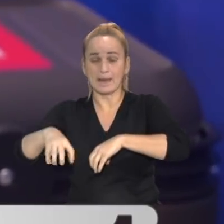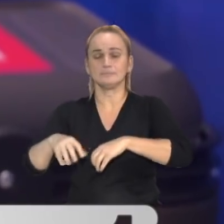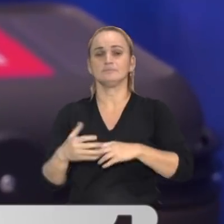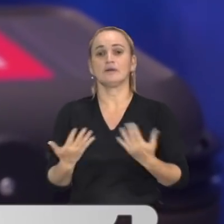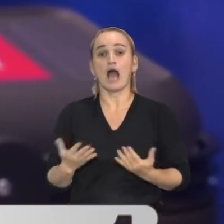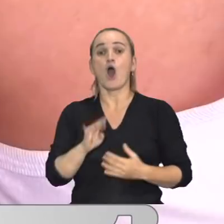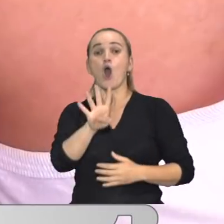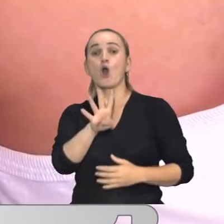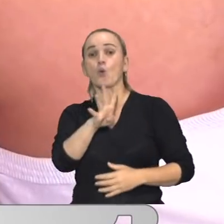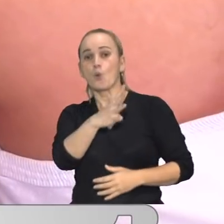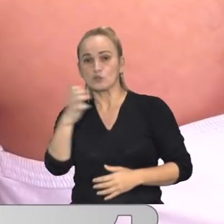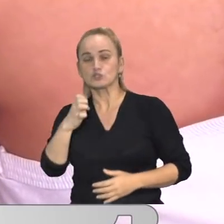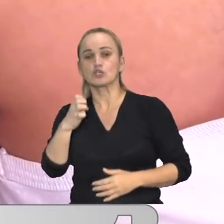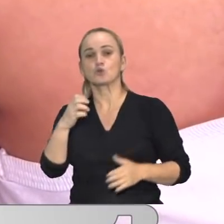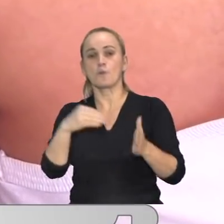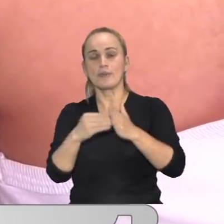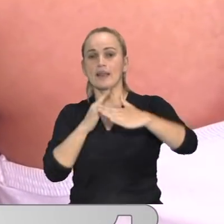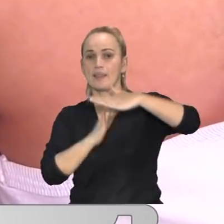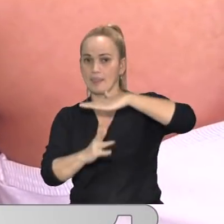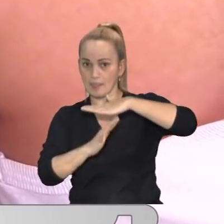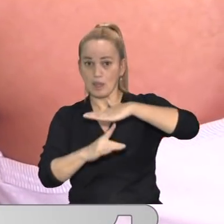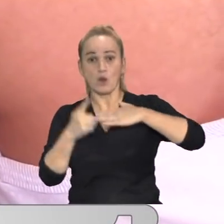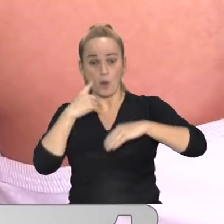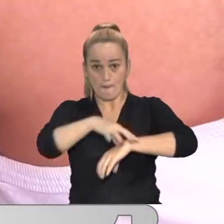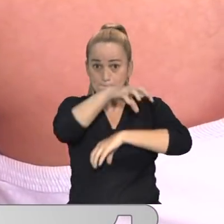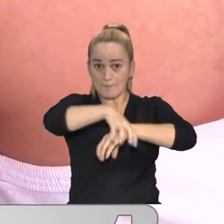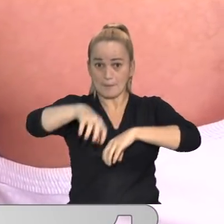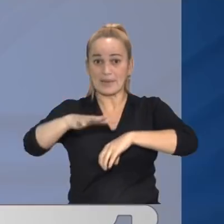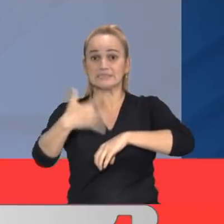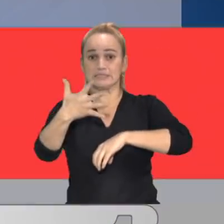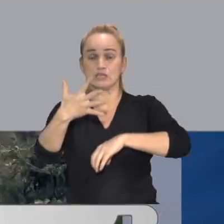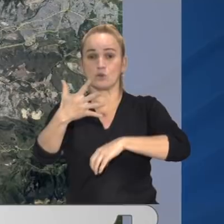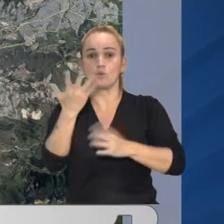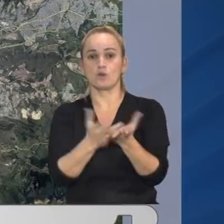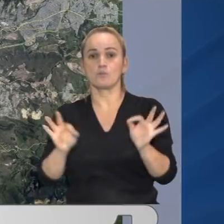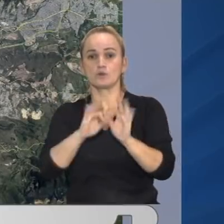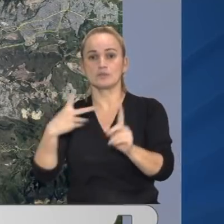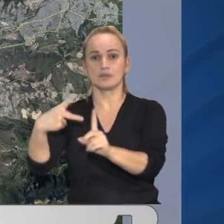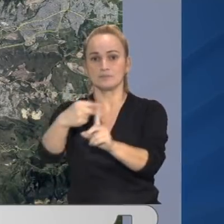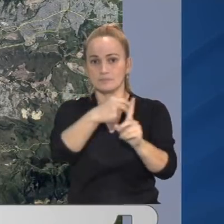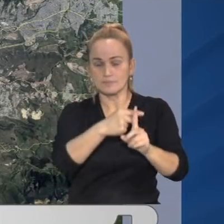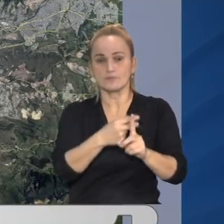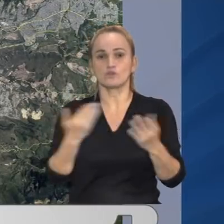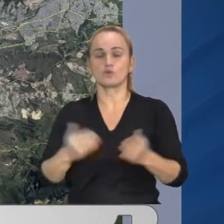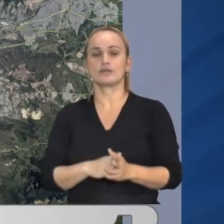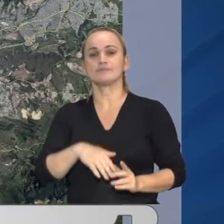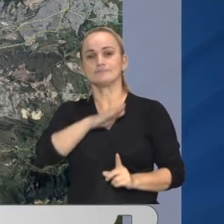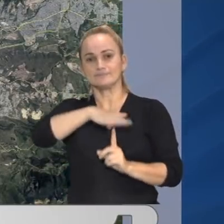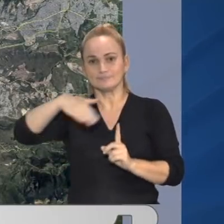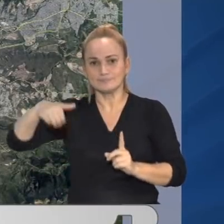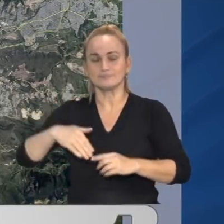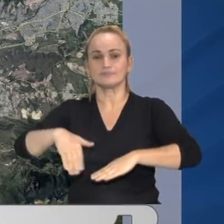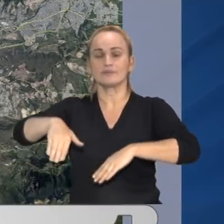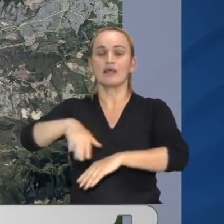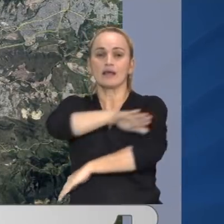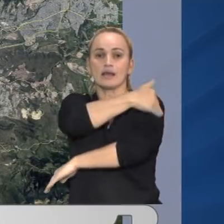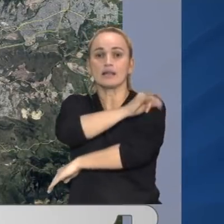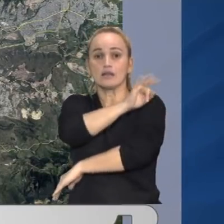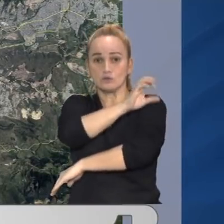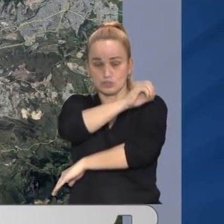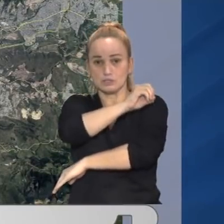migrantes a la fecha. Ellos podrán acercarse a 5 puntos priorizados para la inmunización. La Terminal Salitre, Carrera 80,